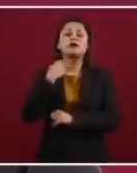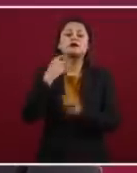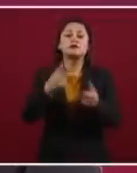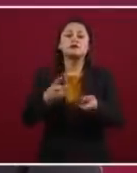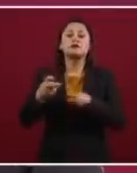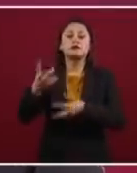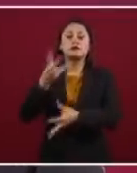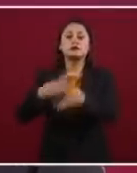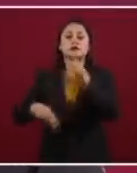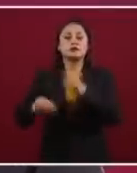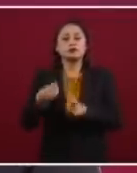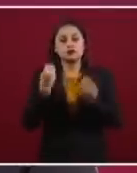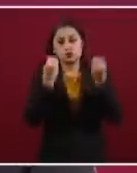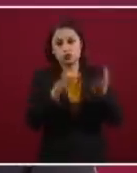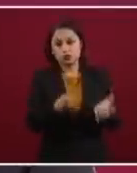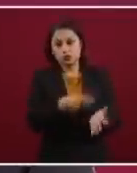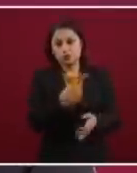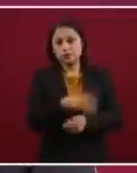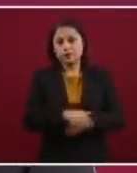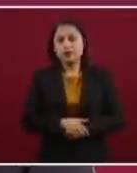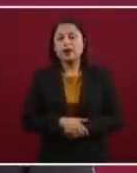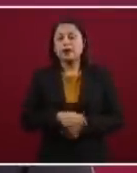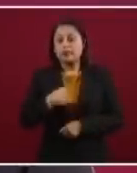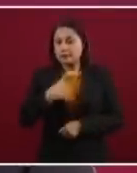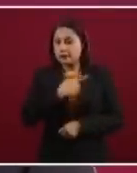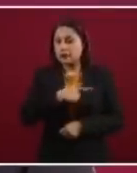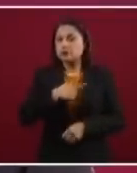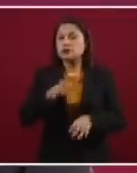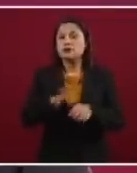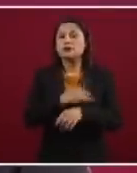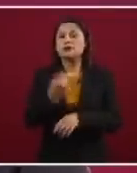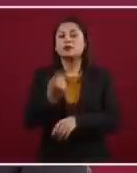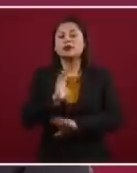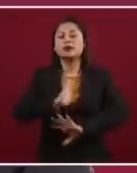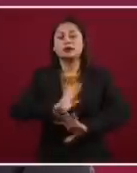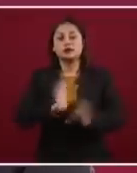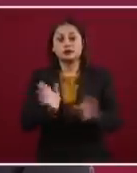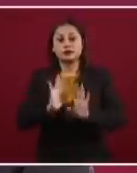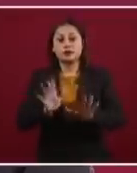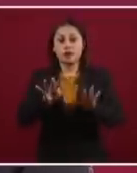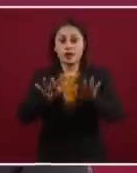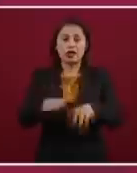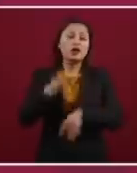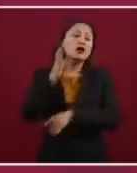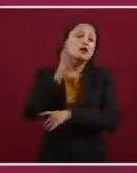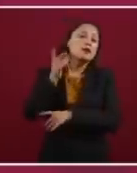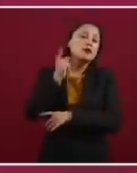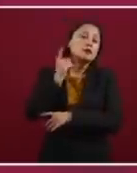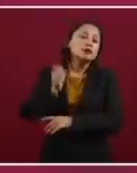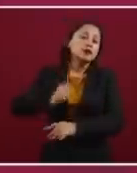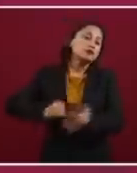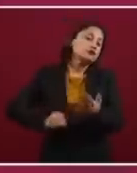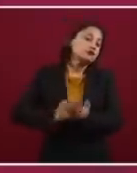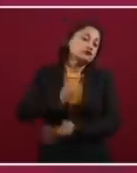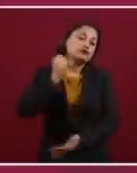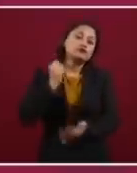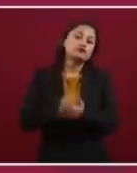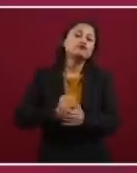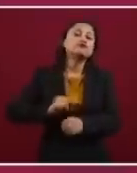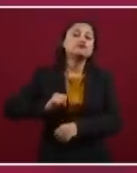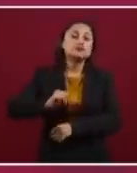algún paréntesis ya se aprobó en la cámara de diputados si